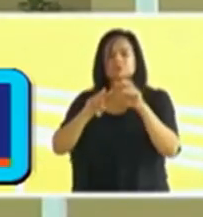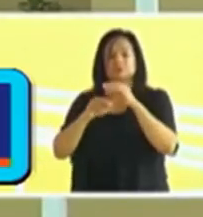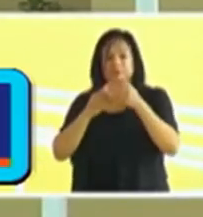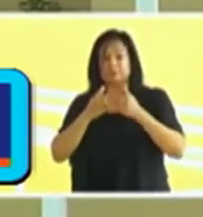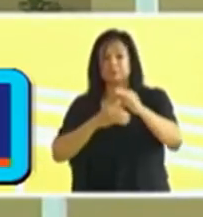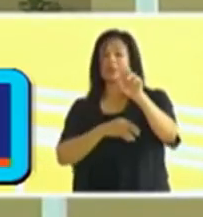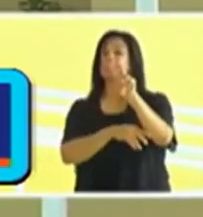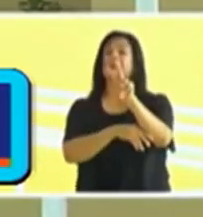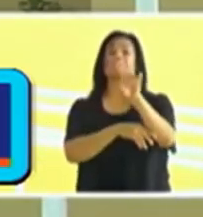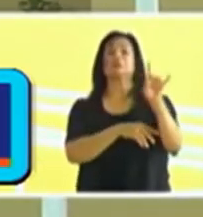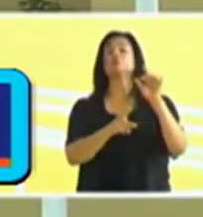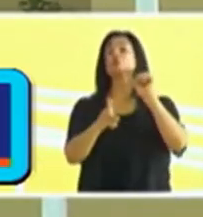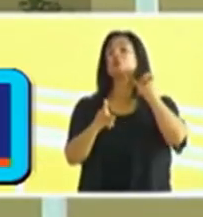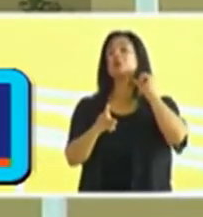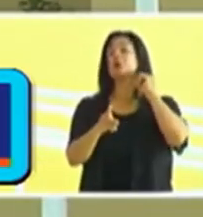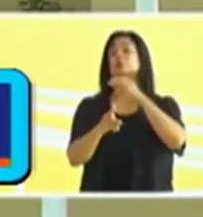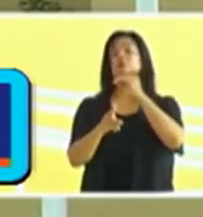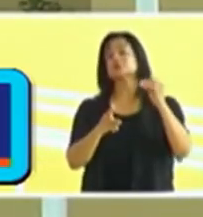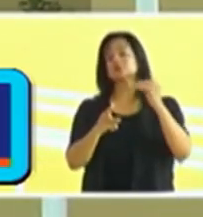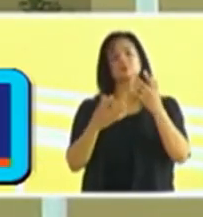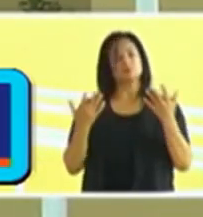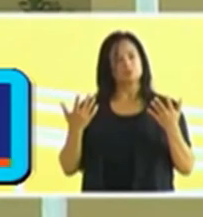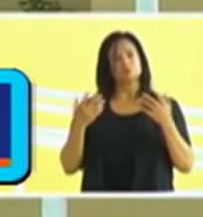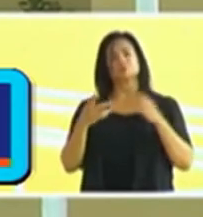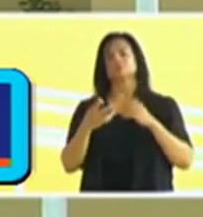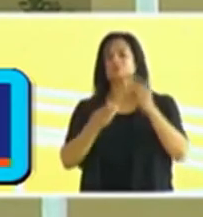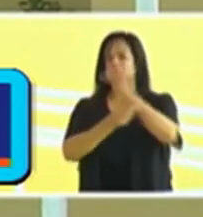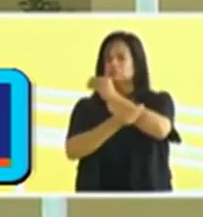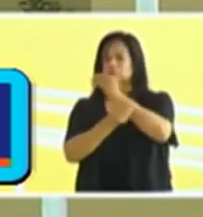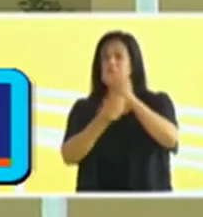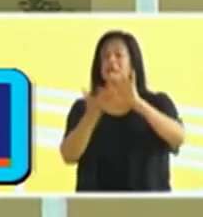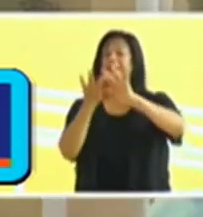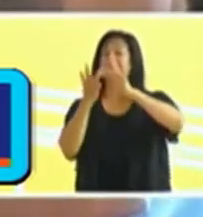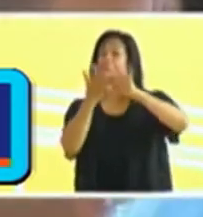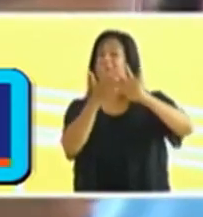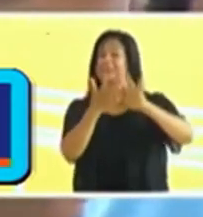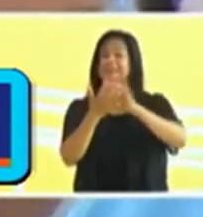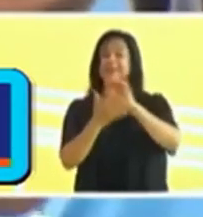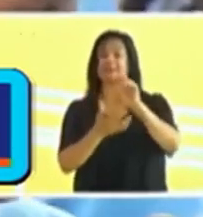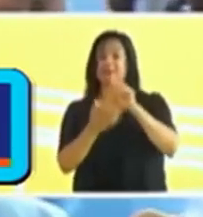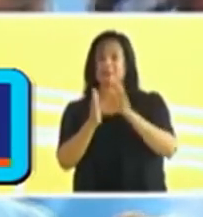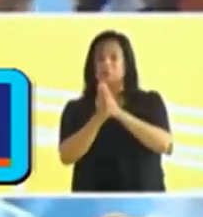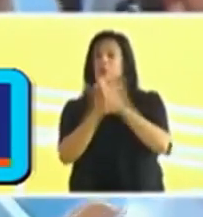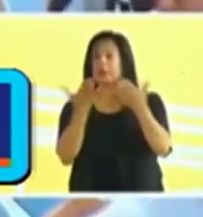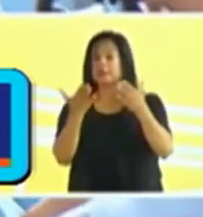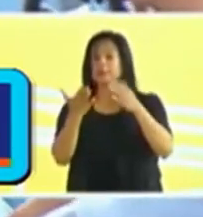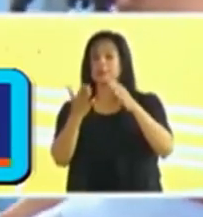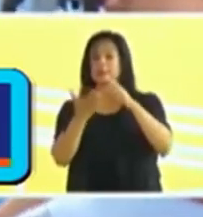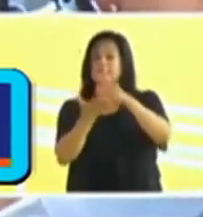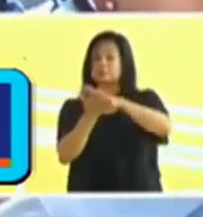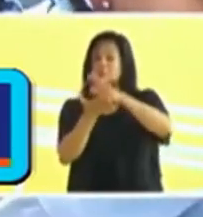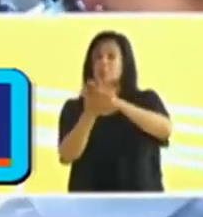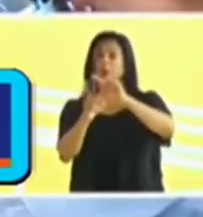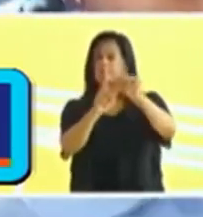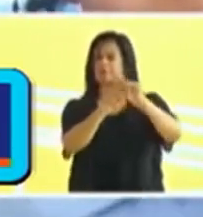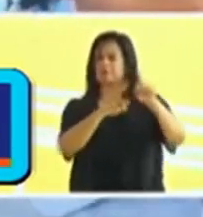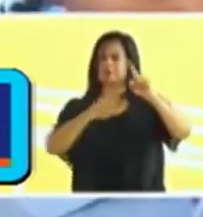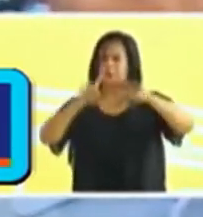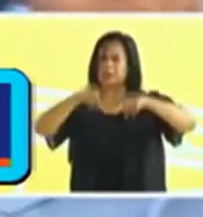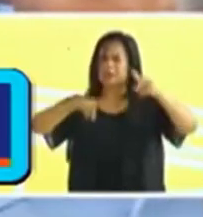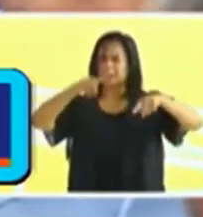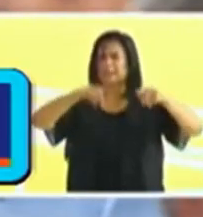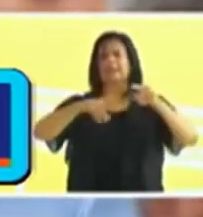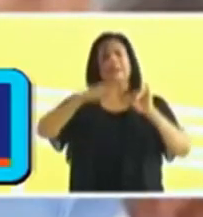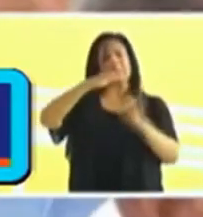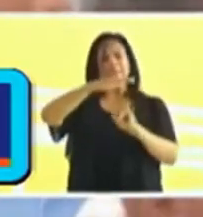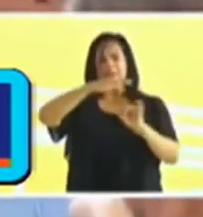del 28 de agosto están disponibles en formato digital los libros de texto de los distintos niveles, grados